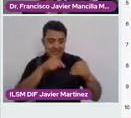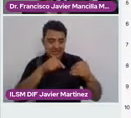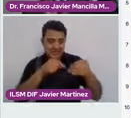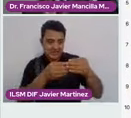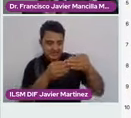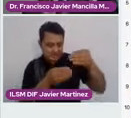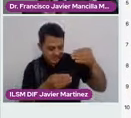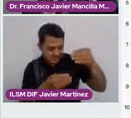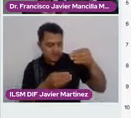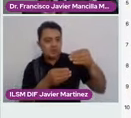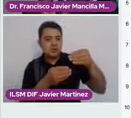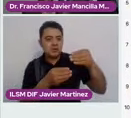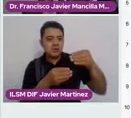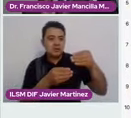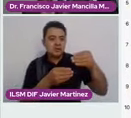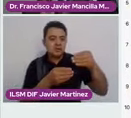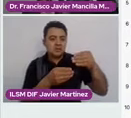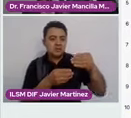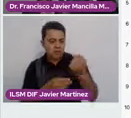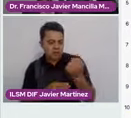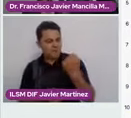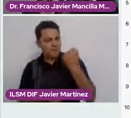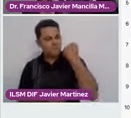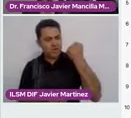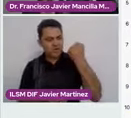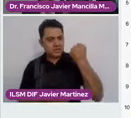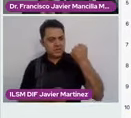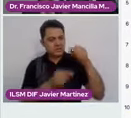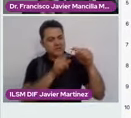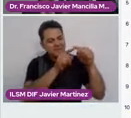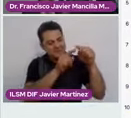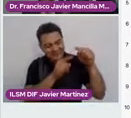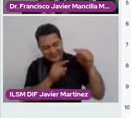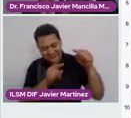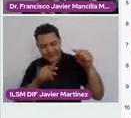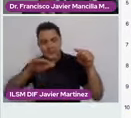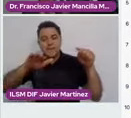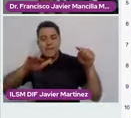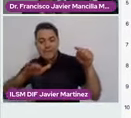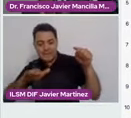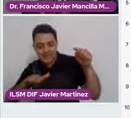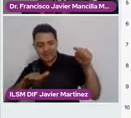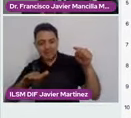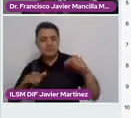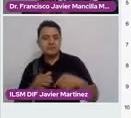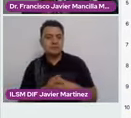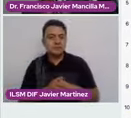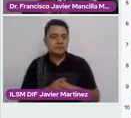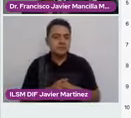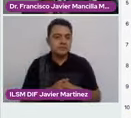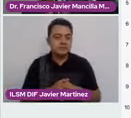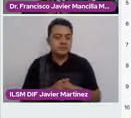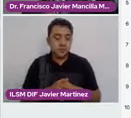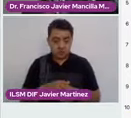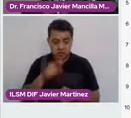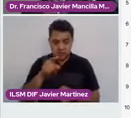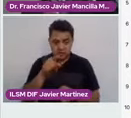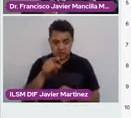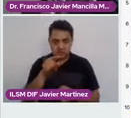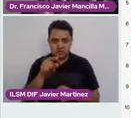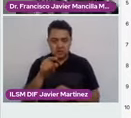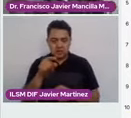las frecuencias graves en la base y las frecuencias agudas hacia arriba. Bueno, todavía la madre naturaleza hizo algo